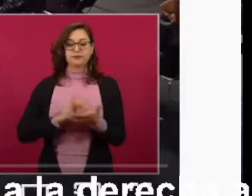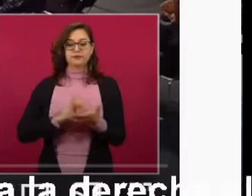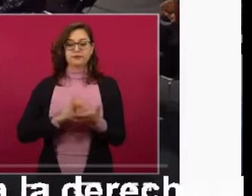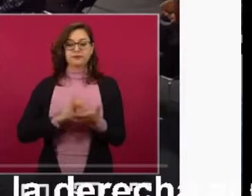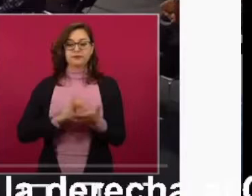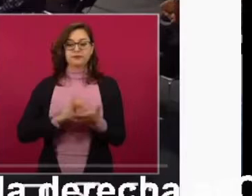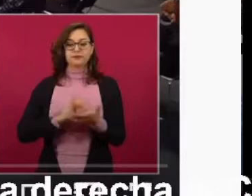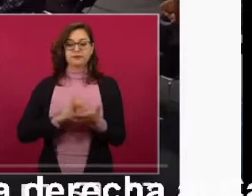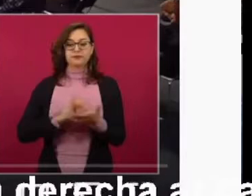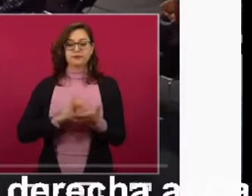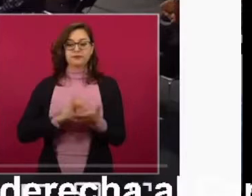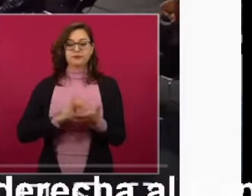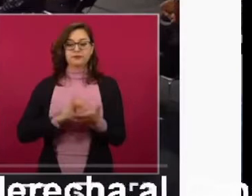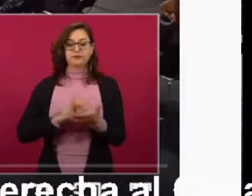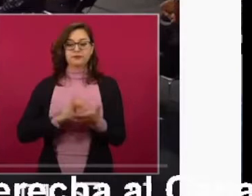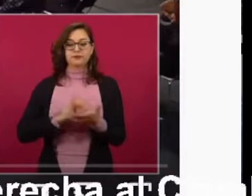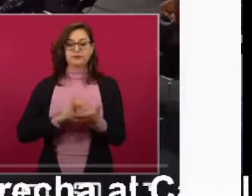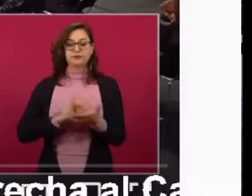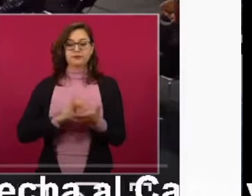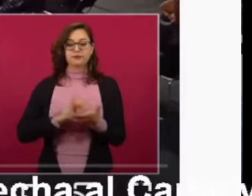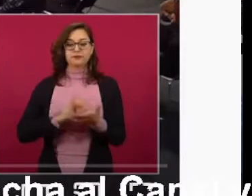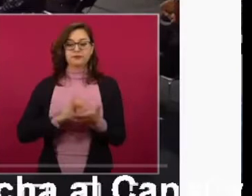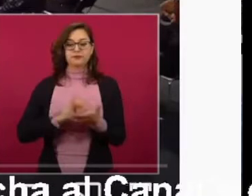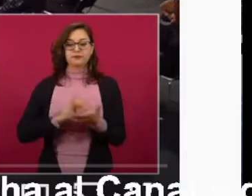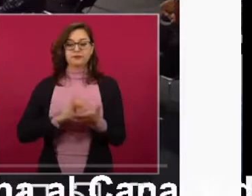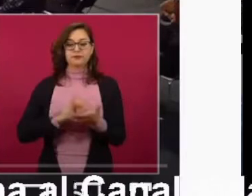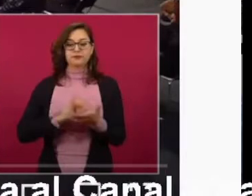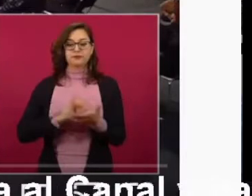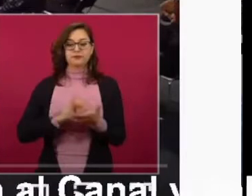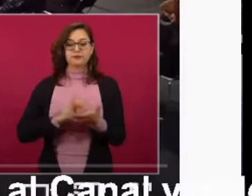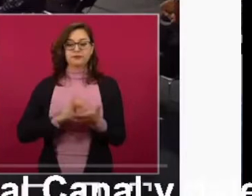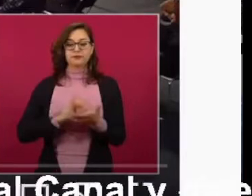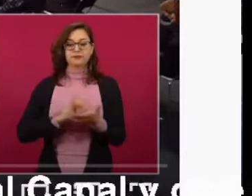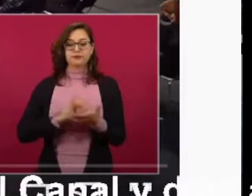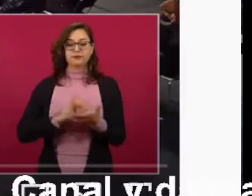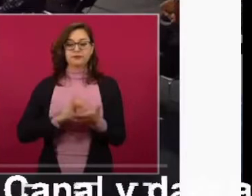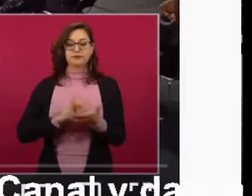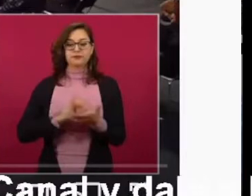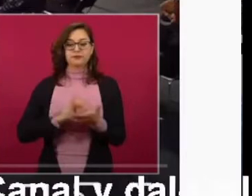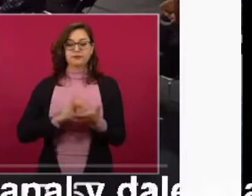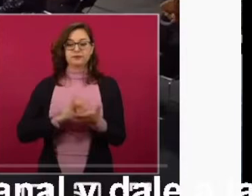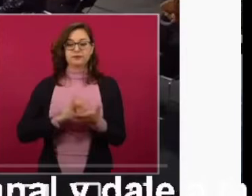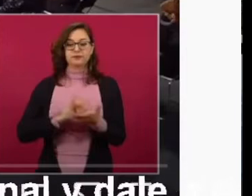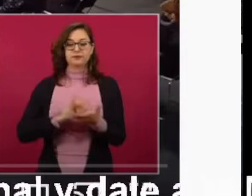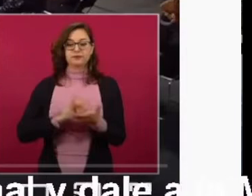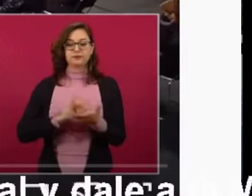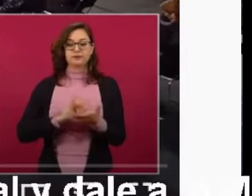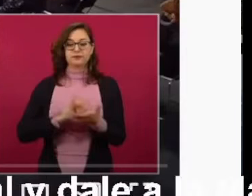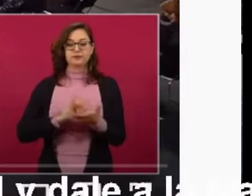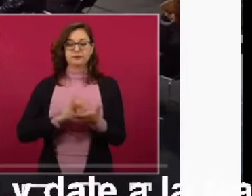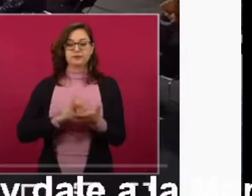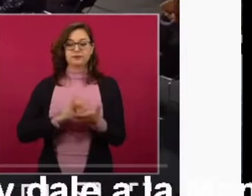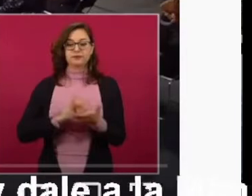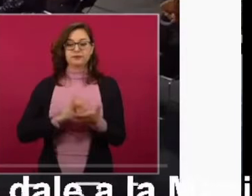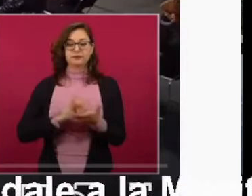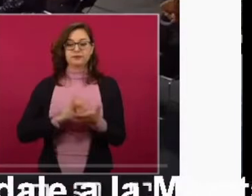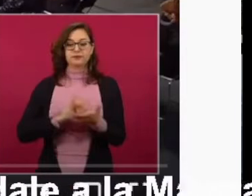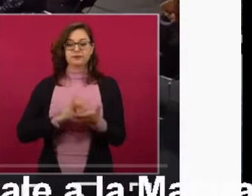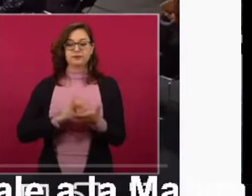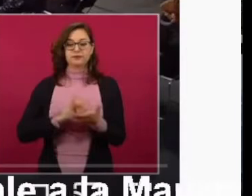él y 2024 y ojalá que ya en ese tiempo tengamos la